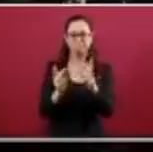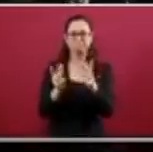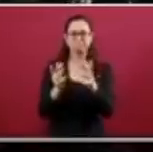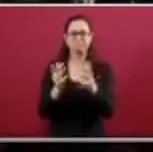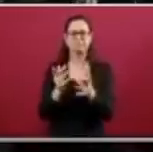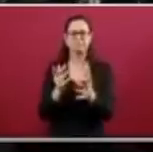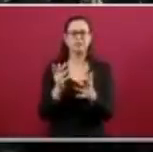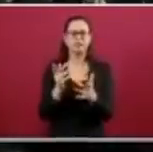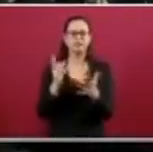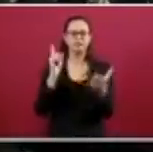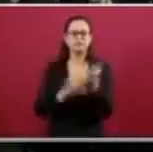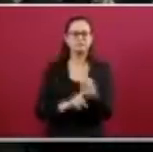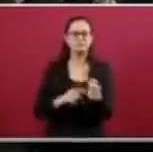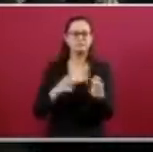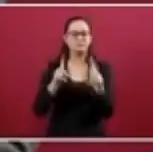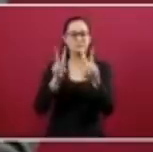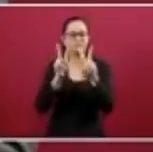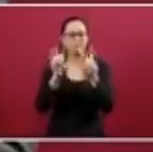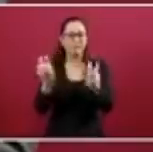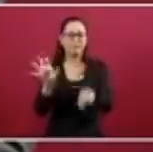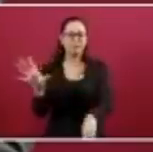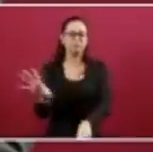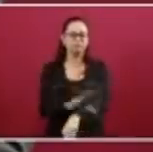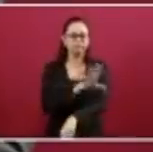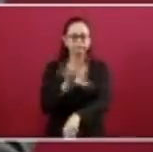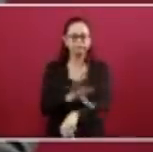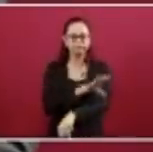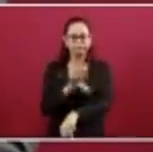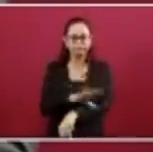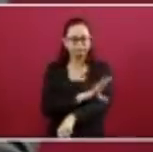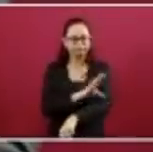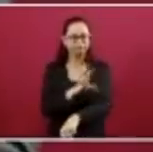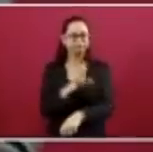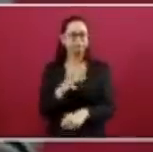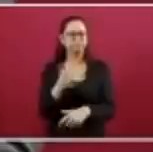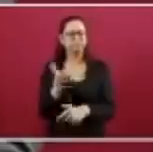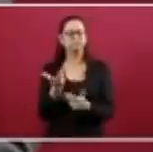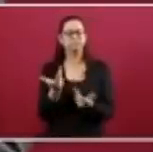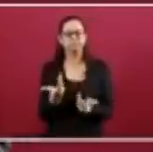la generación de energía eléctrica, el deterioro